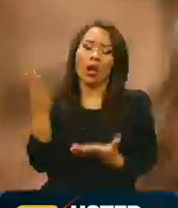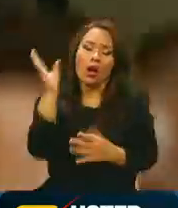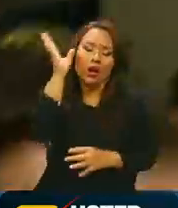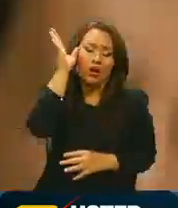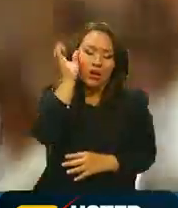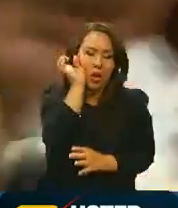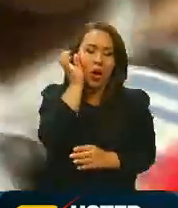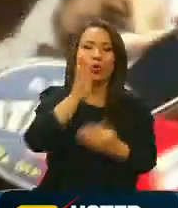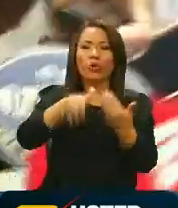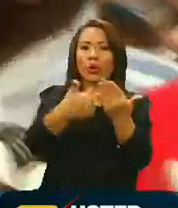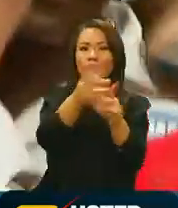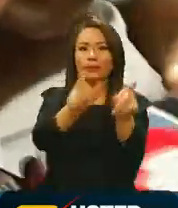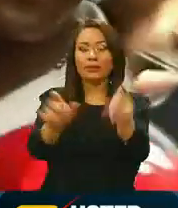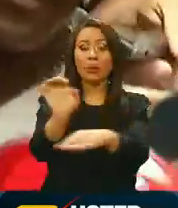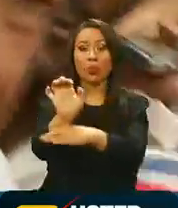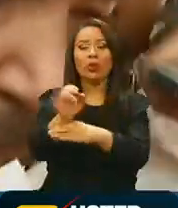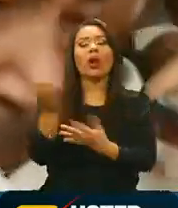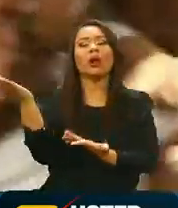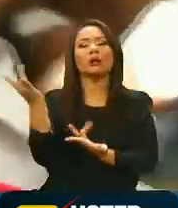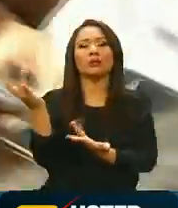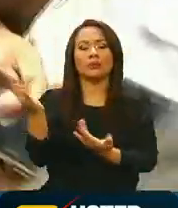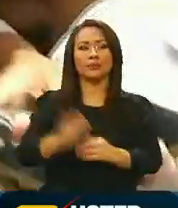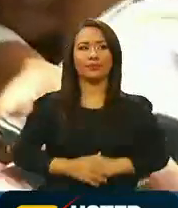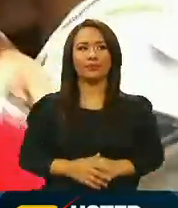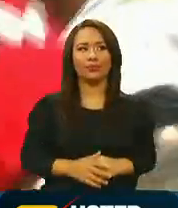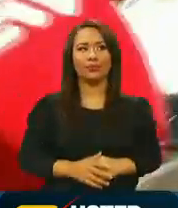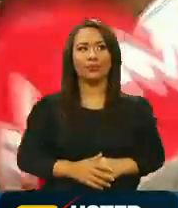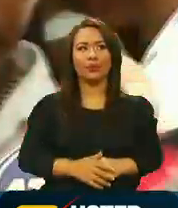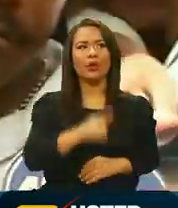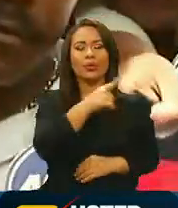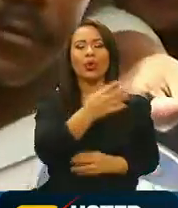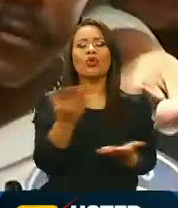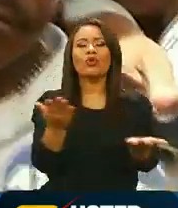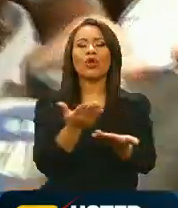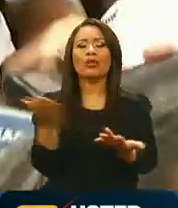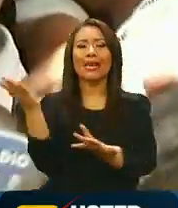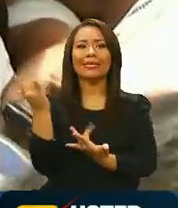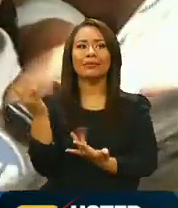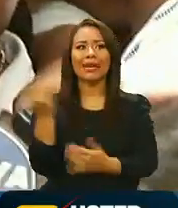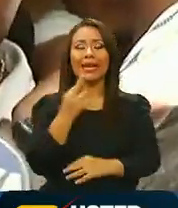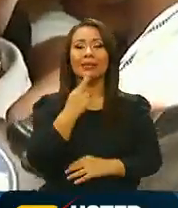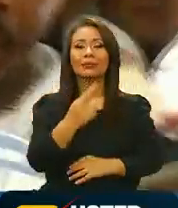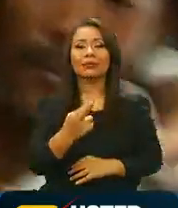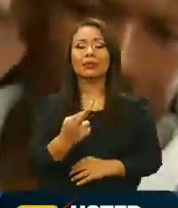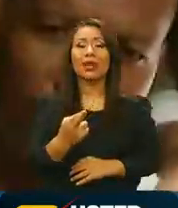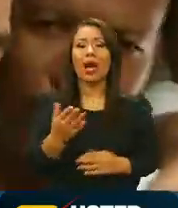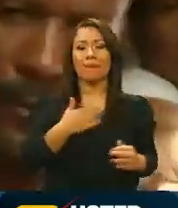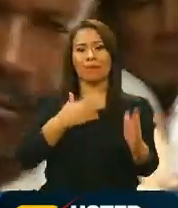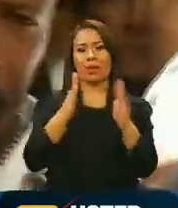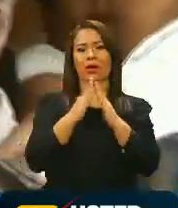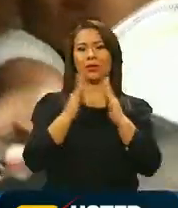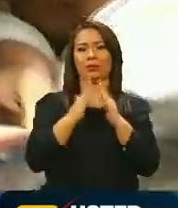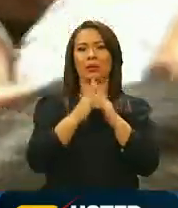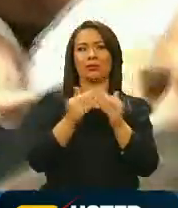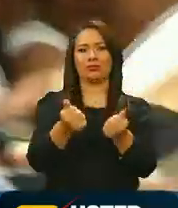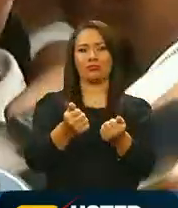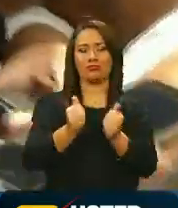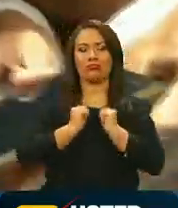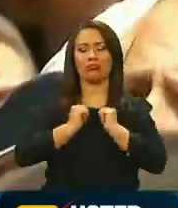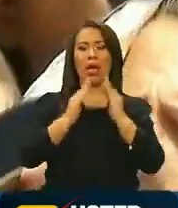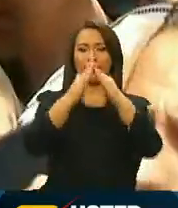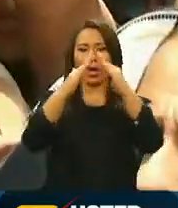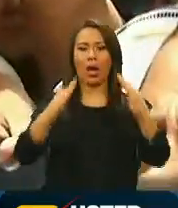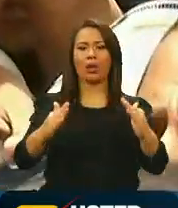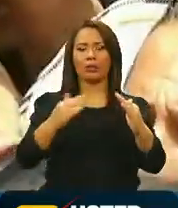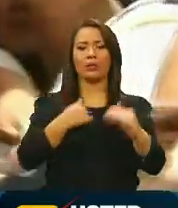esperamos todos los ecuatorianos. ¿Dónde va a esperar los resultados? ¿Dónde va a esperar los resultados electorales? En mi casa. En su hogar.